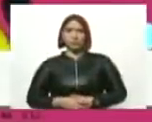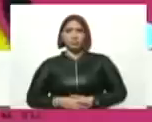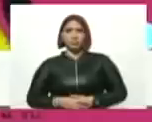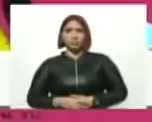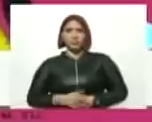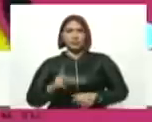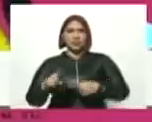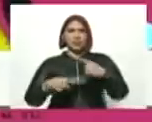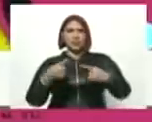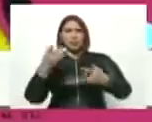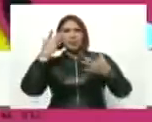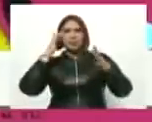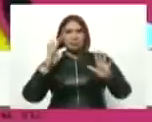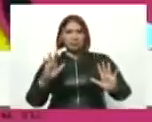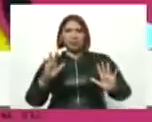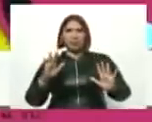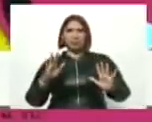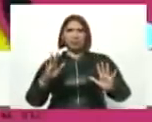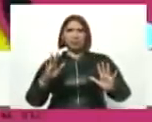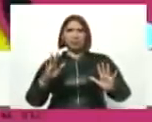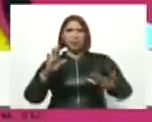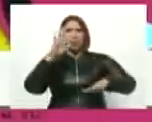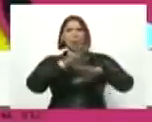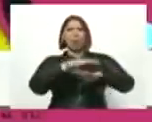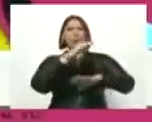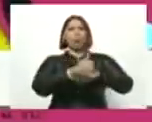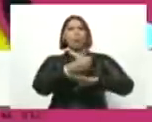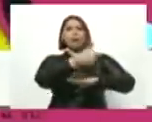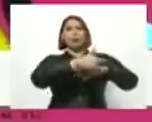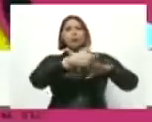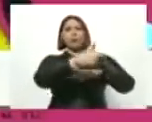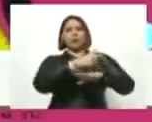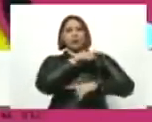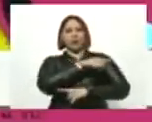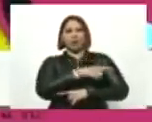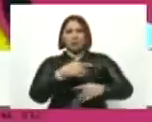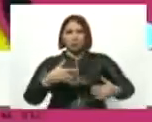Y después intentaron achacárselas al gobierno, que eran obra del gobierno.